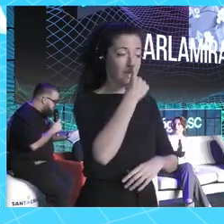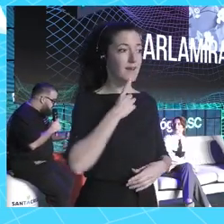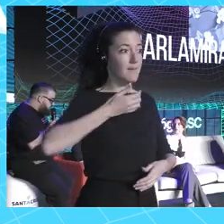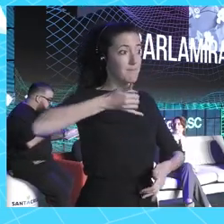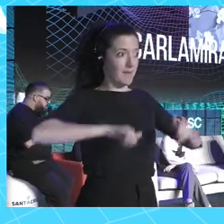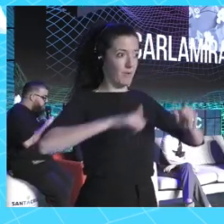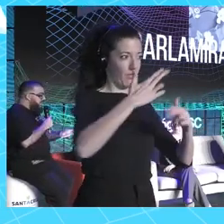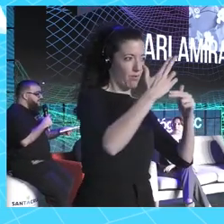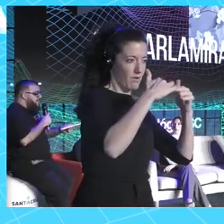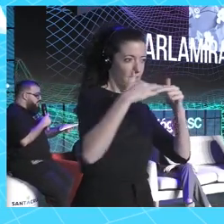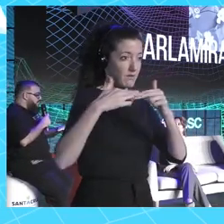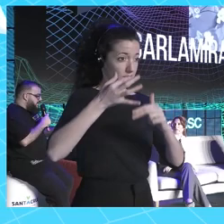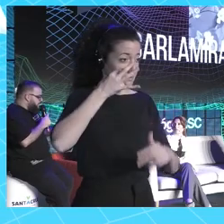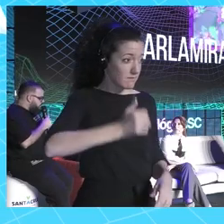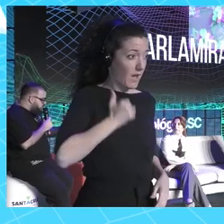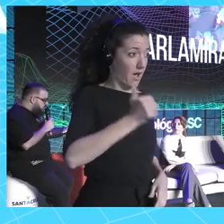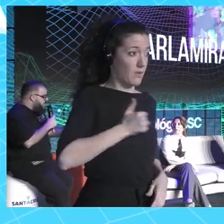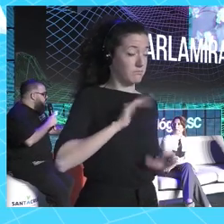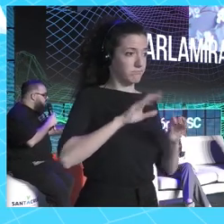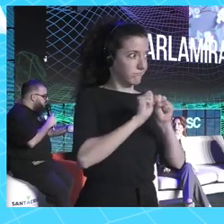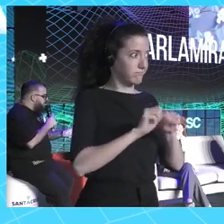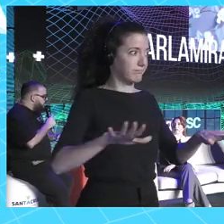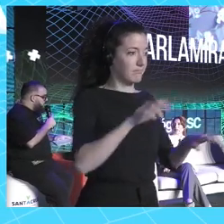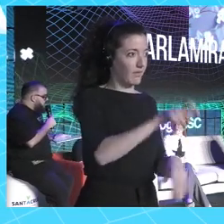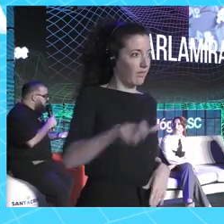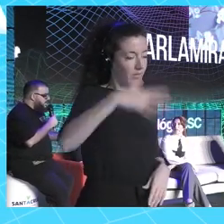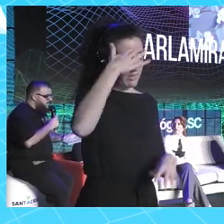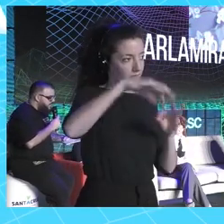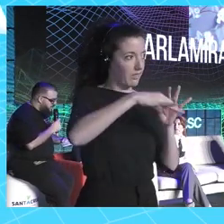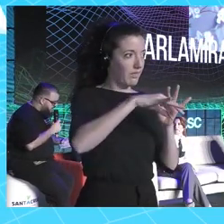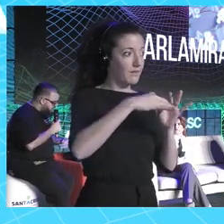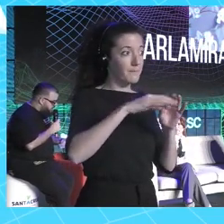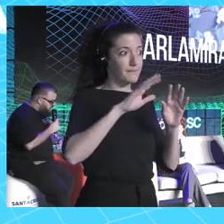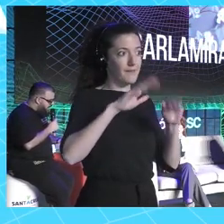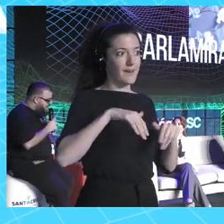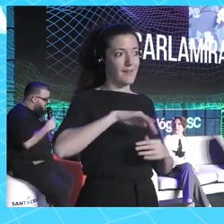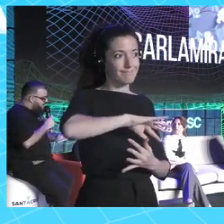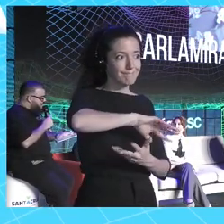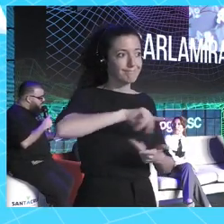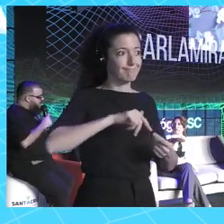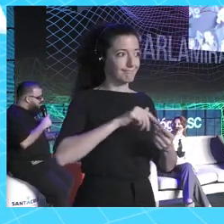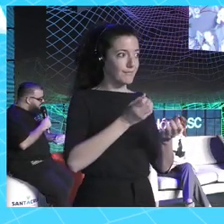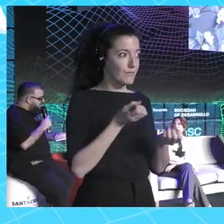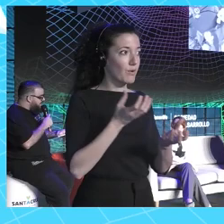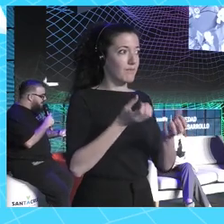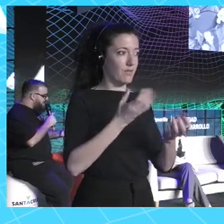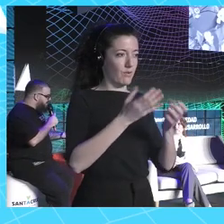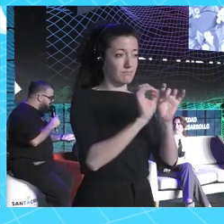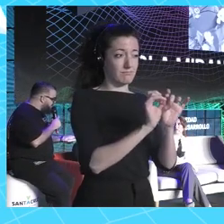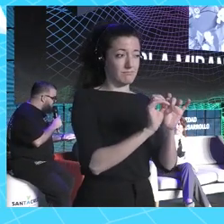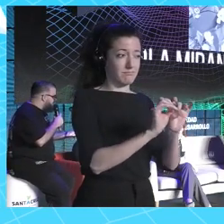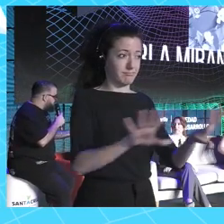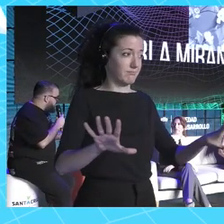y por supuesto habría una difusión de la información de manera falsa entonces me gustaría saber si